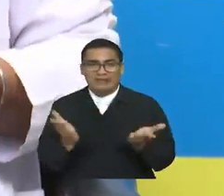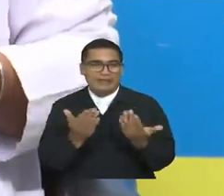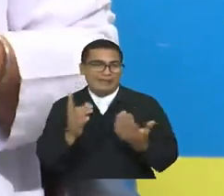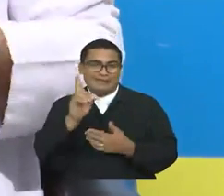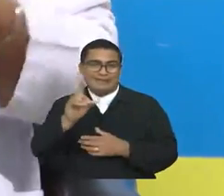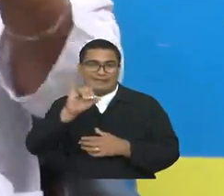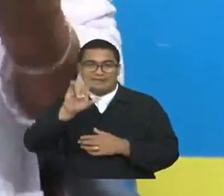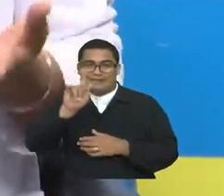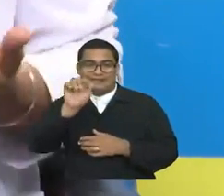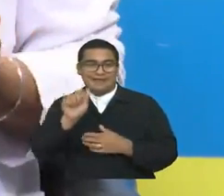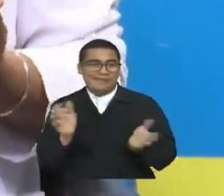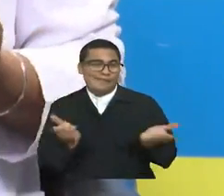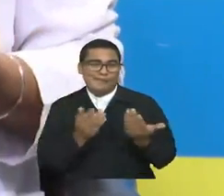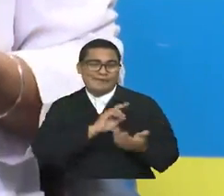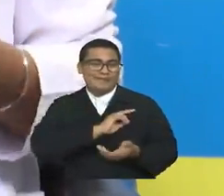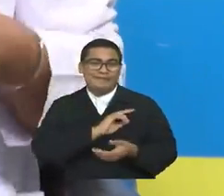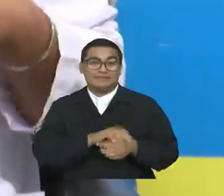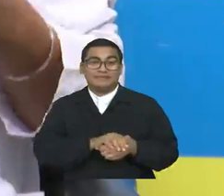lo al revés, o sea,